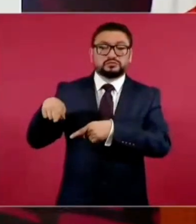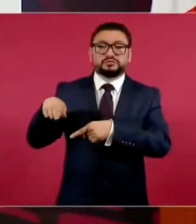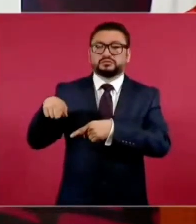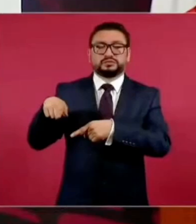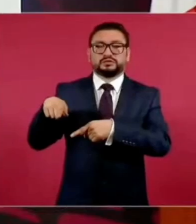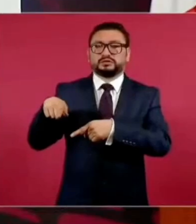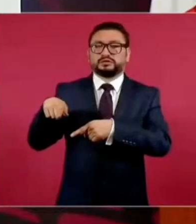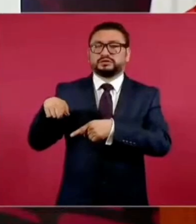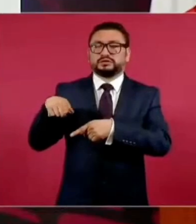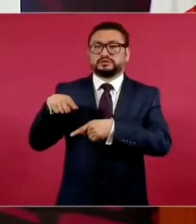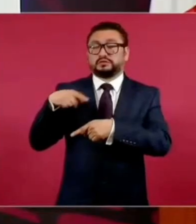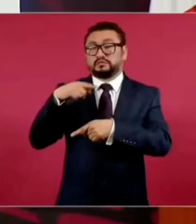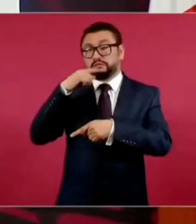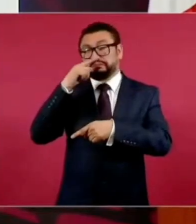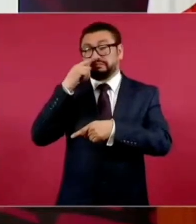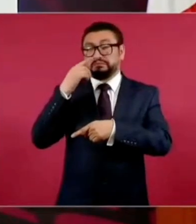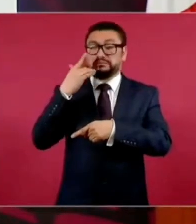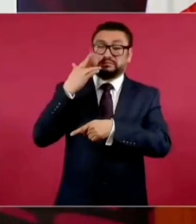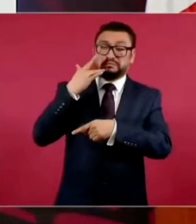de Alcurnia.